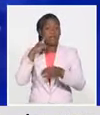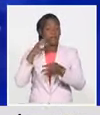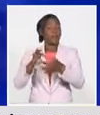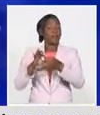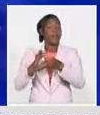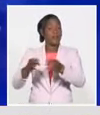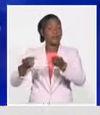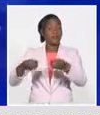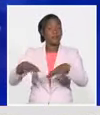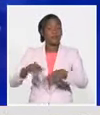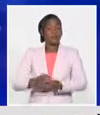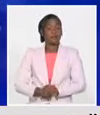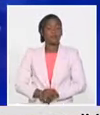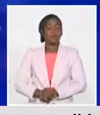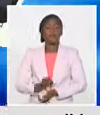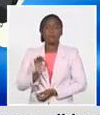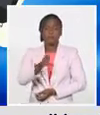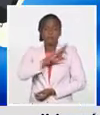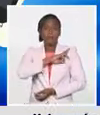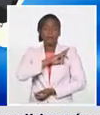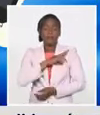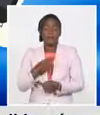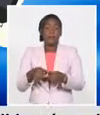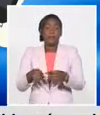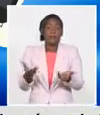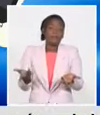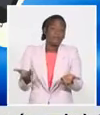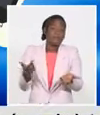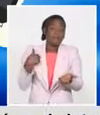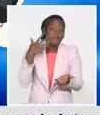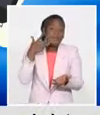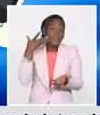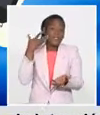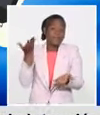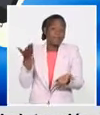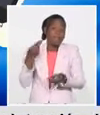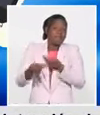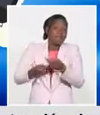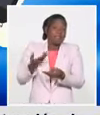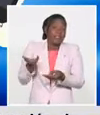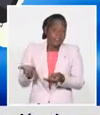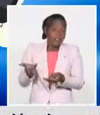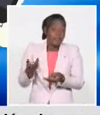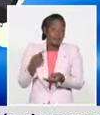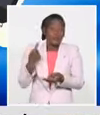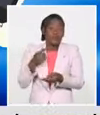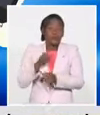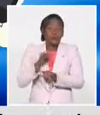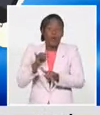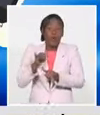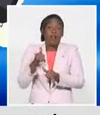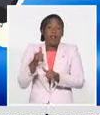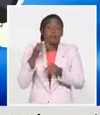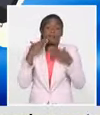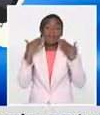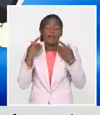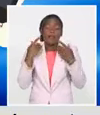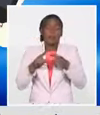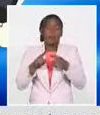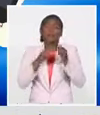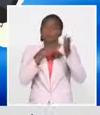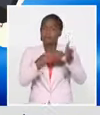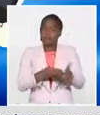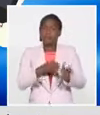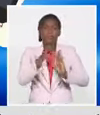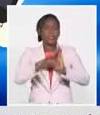te reitero, la alegría no nos puede llevar a descuidar ninguna de las medidas higiénico-sanitarias, por supuesto,